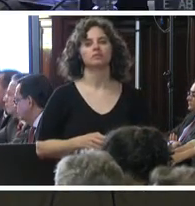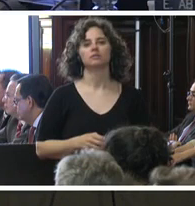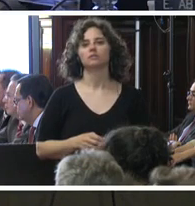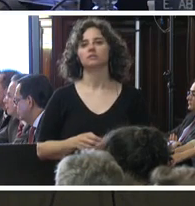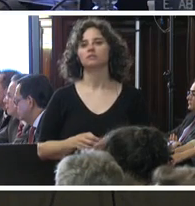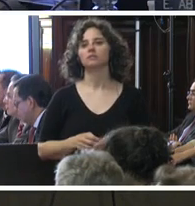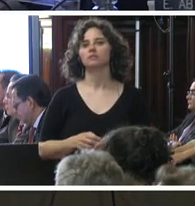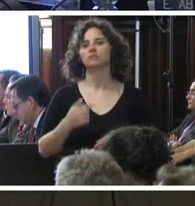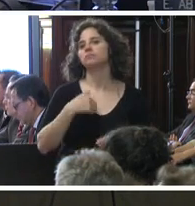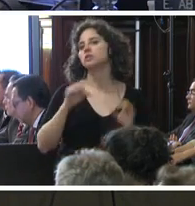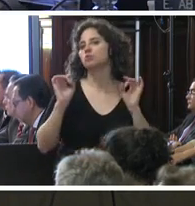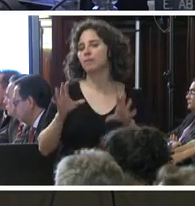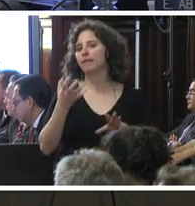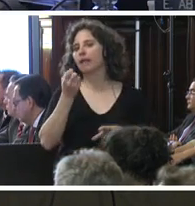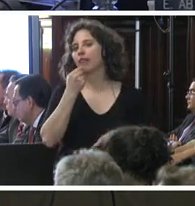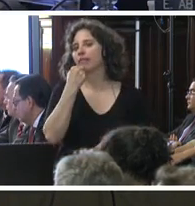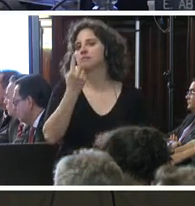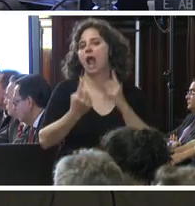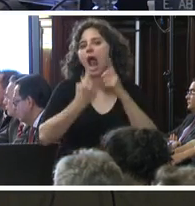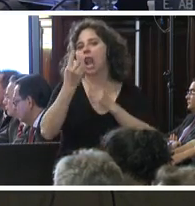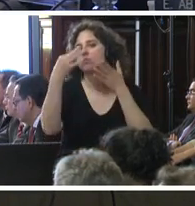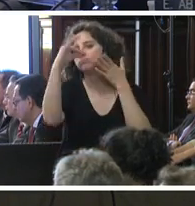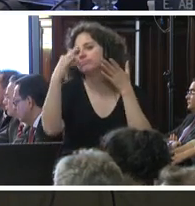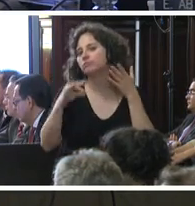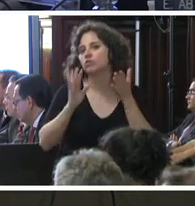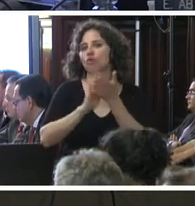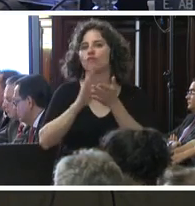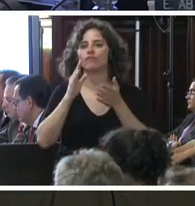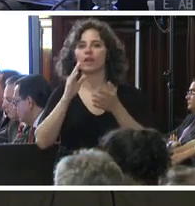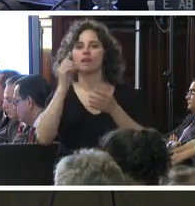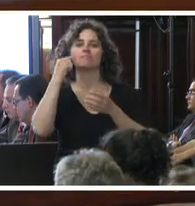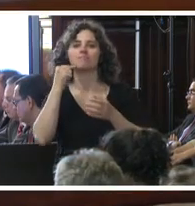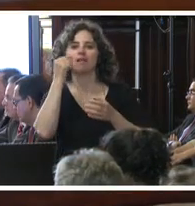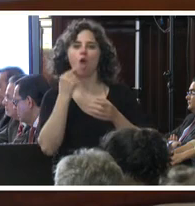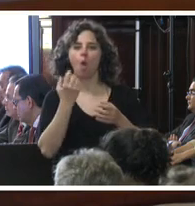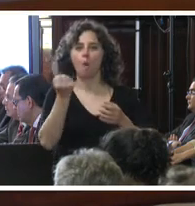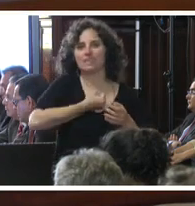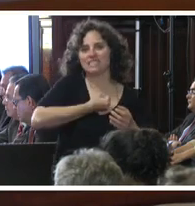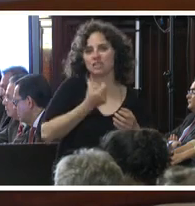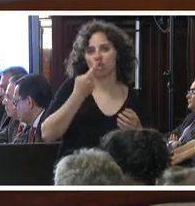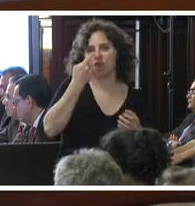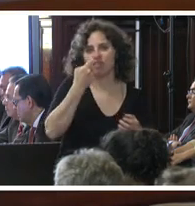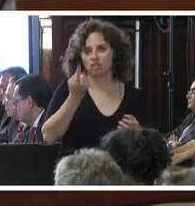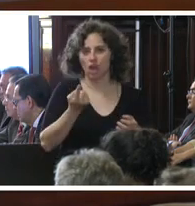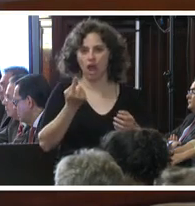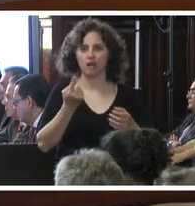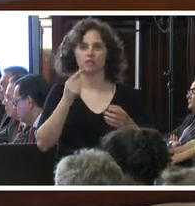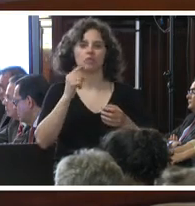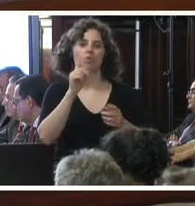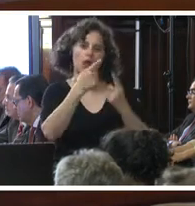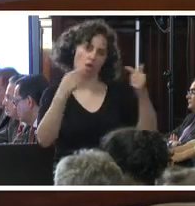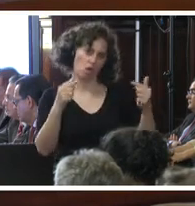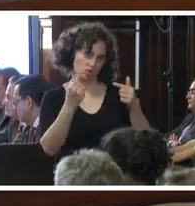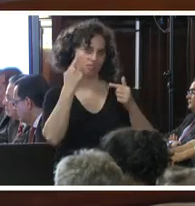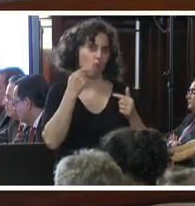A mí nada más me gustaría hacer la precisión respecto de la cifra de homicidios intencionales. Una cosa es la tasa, y para no detenerme en